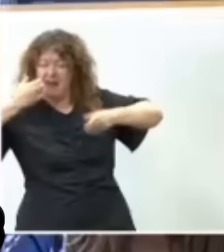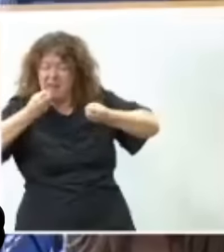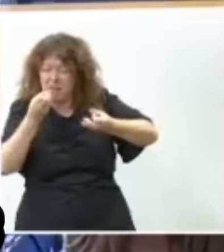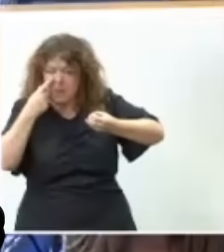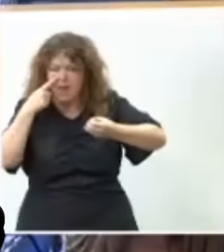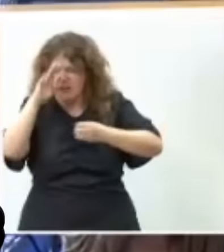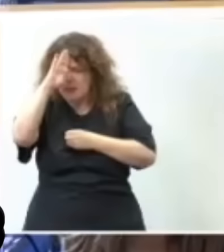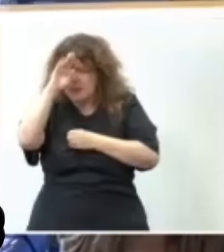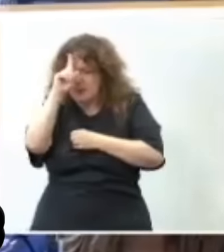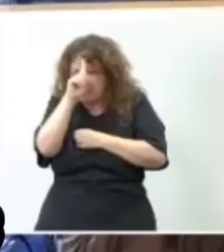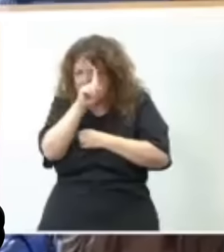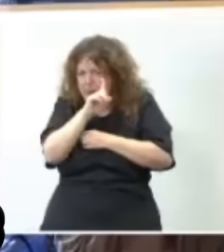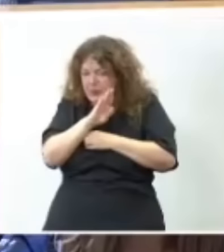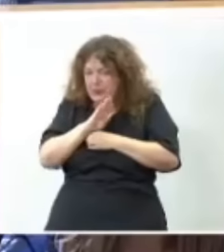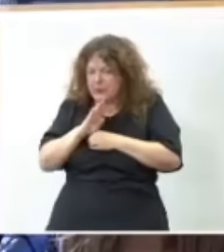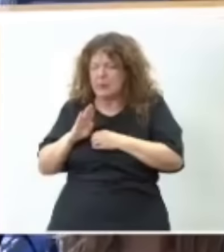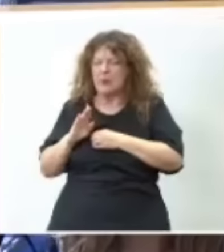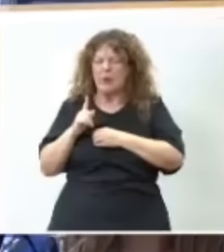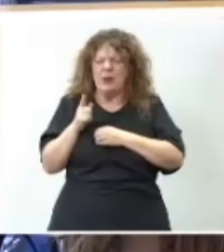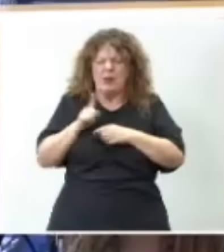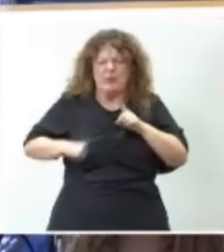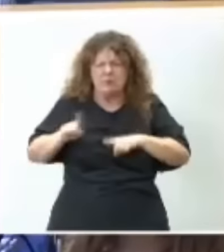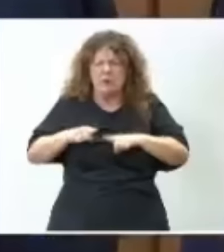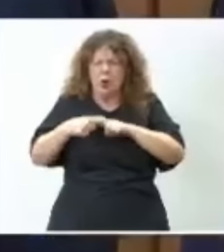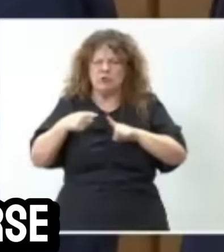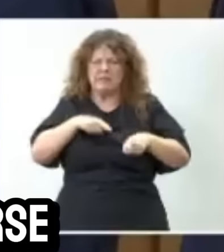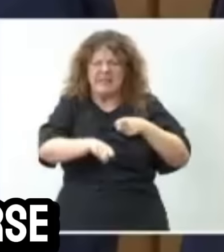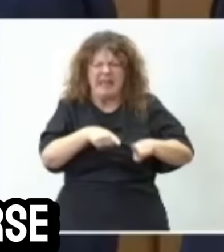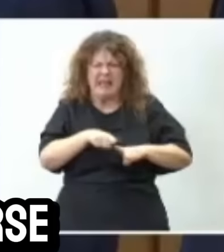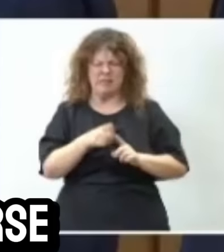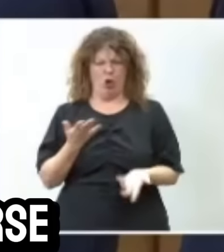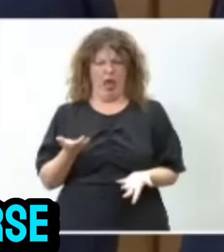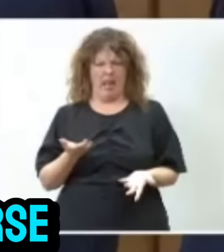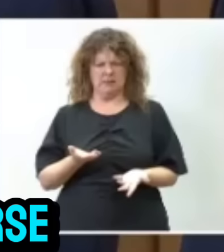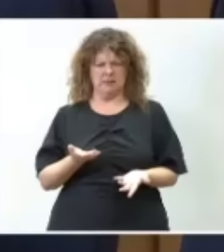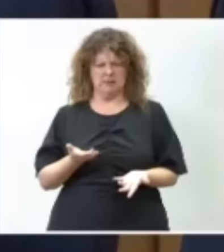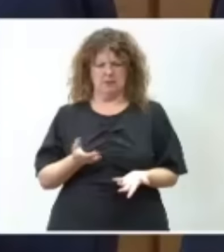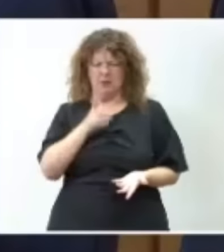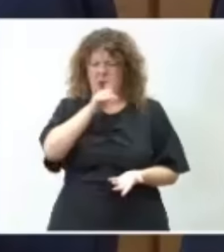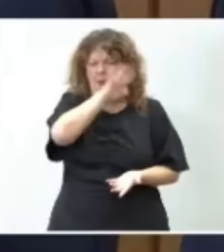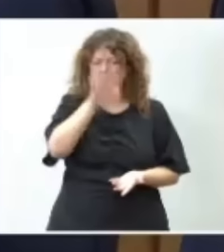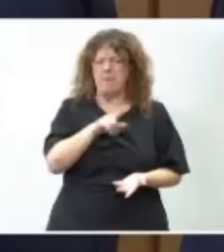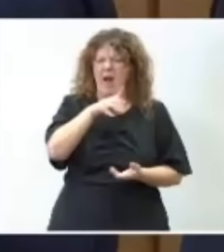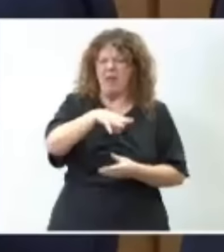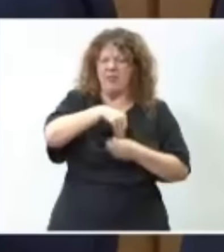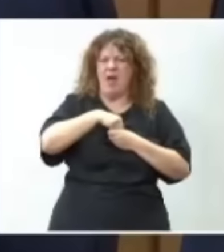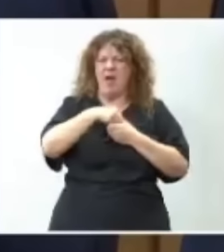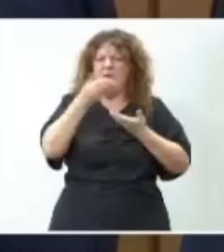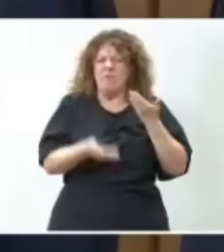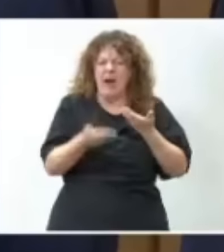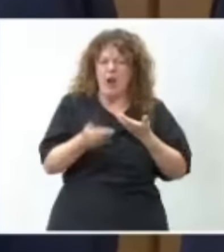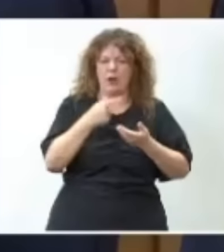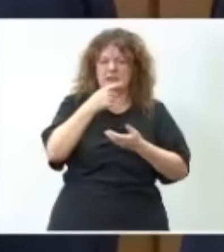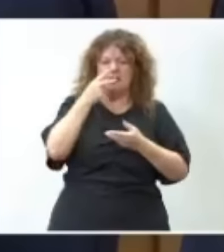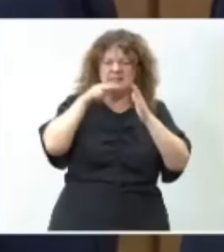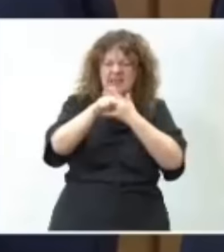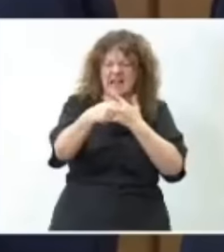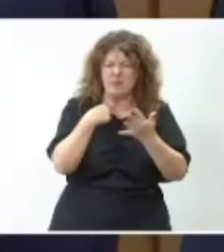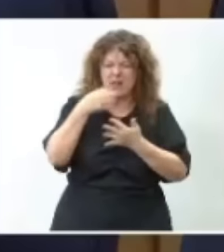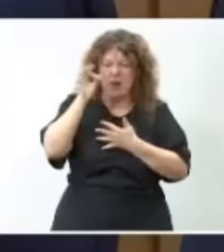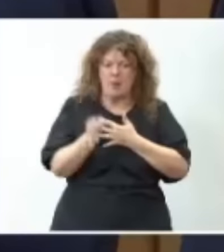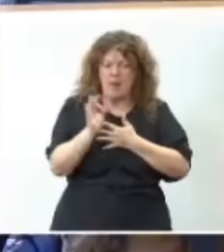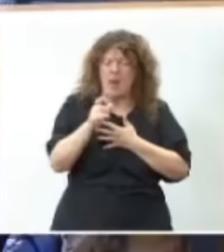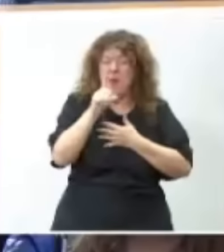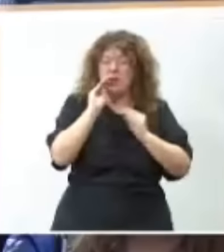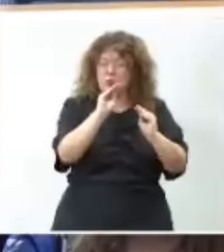se esconden intenciones inquisitoriales. Ustedes proclaman adherirse a valores de transparencia y de veracidad, pero sus